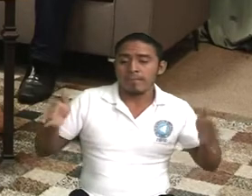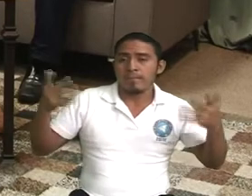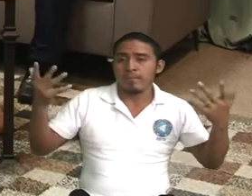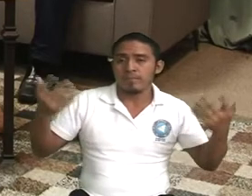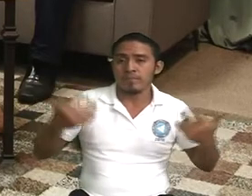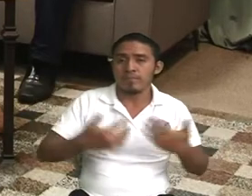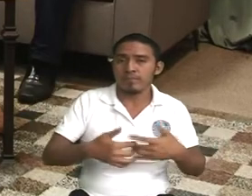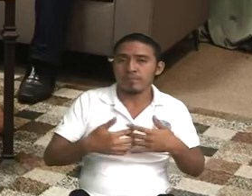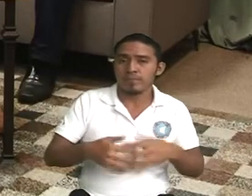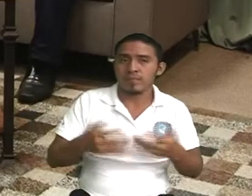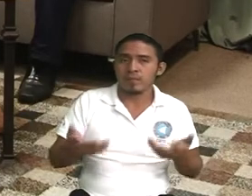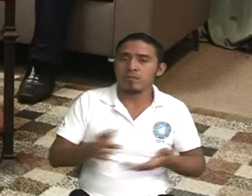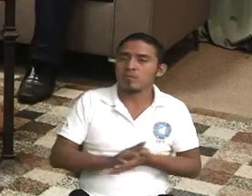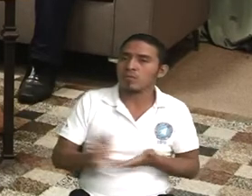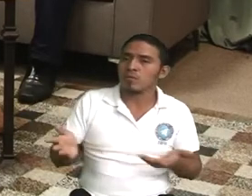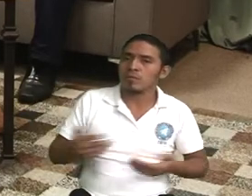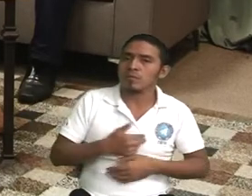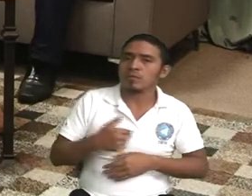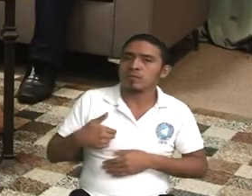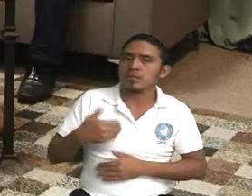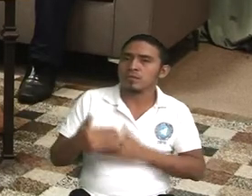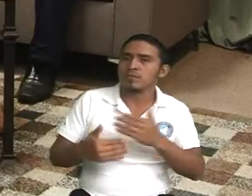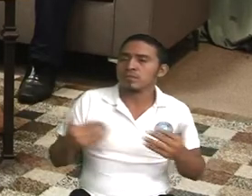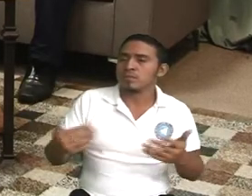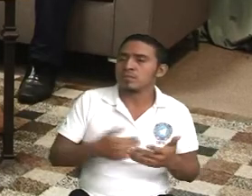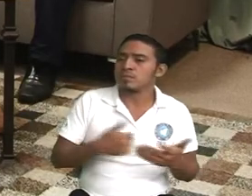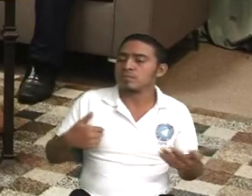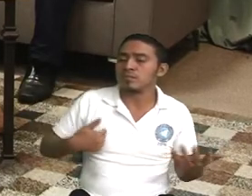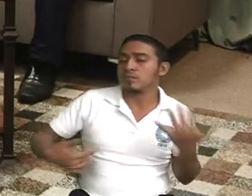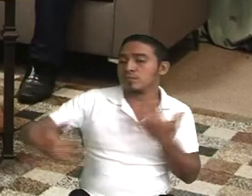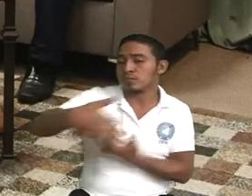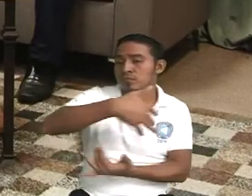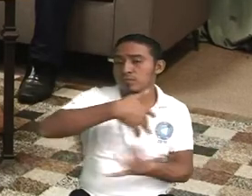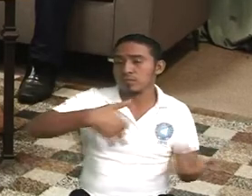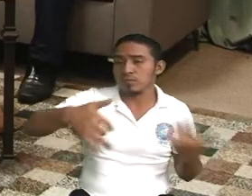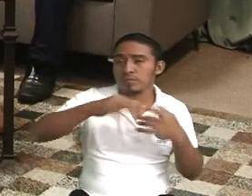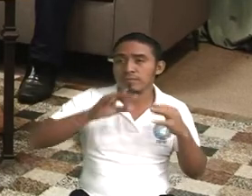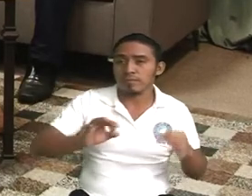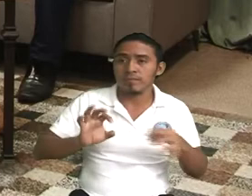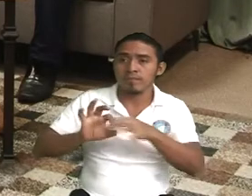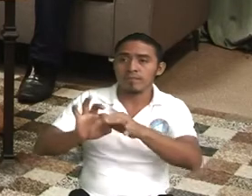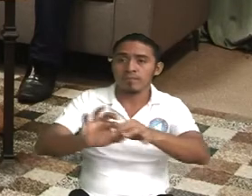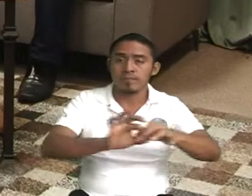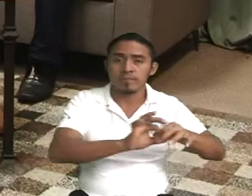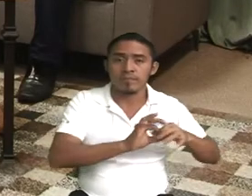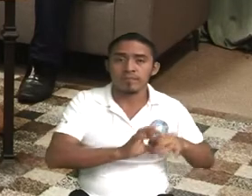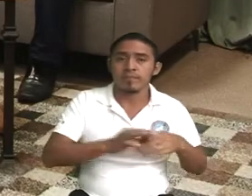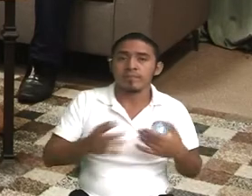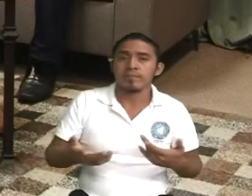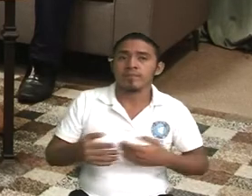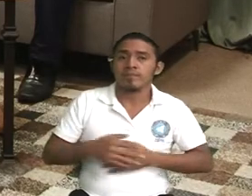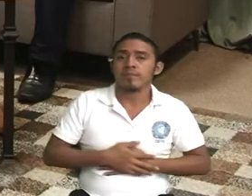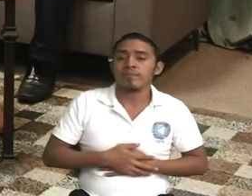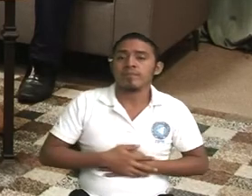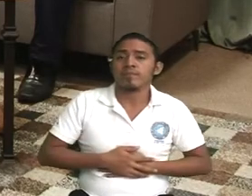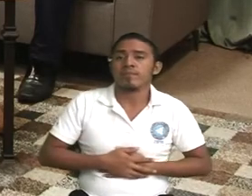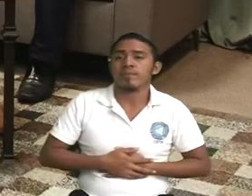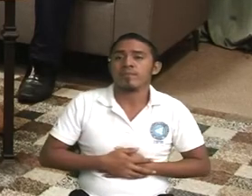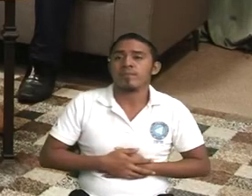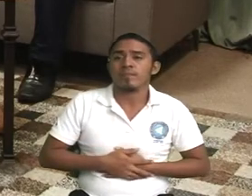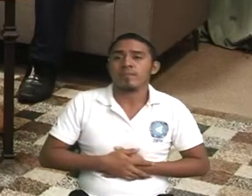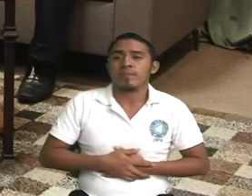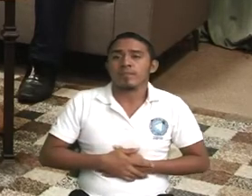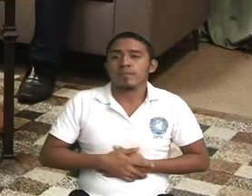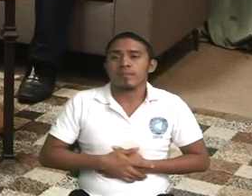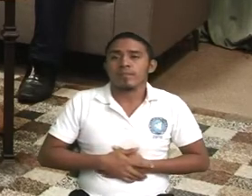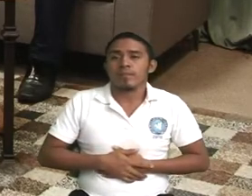y grandes. Pues, en ese sentido, ¿cómo sea ese proceso de interacción y lo que significa la articulación entre el Intur y el MEFCA, compañero Benito?